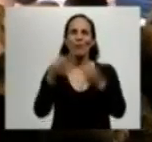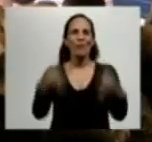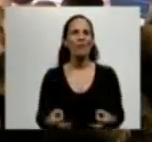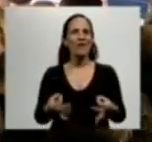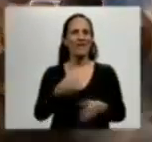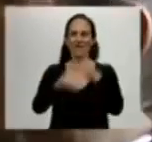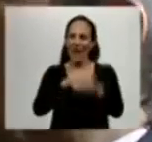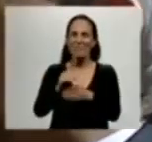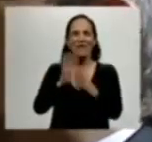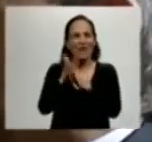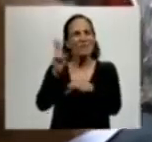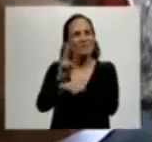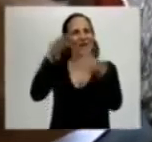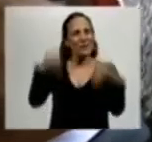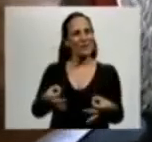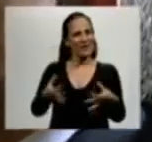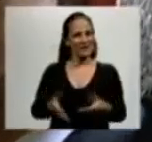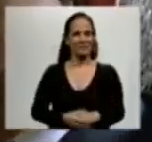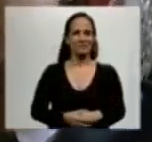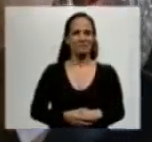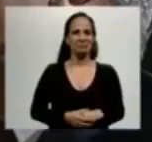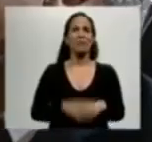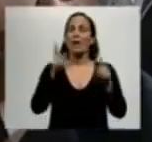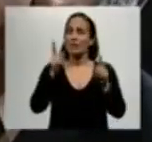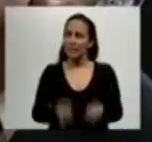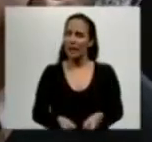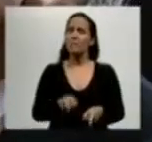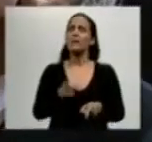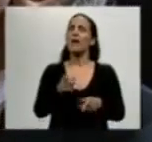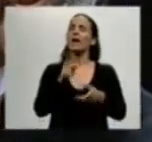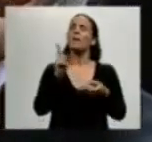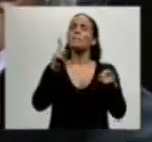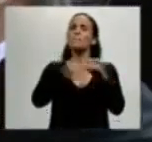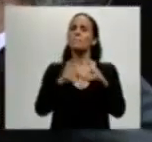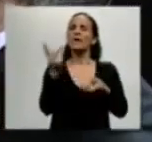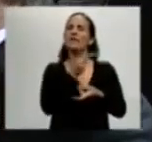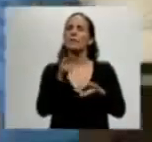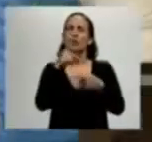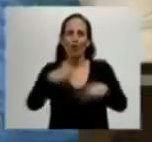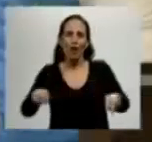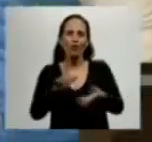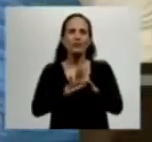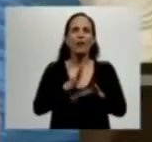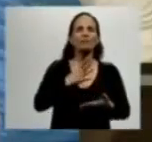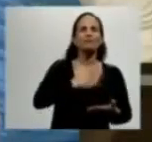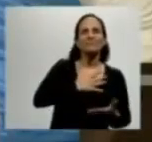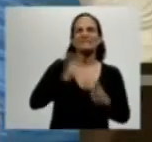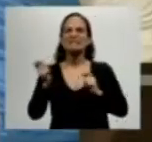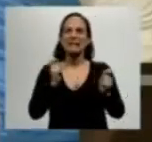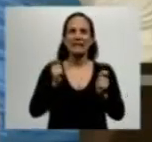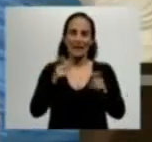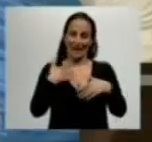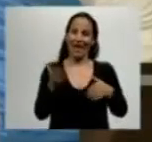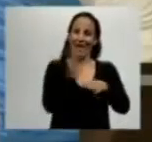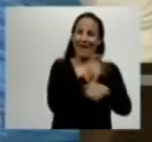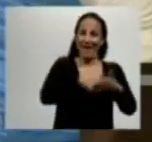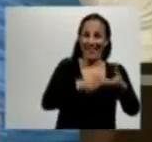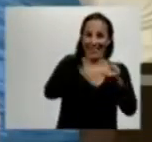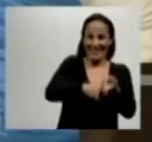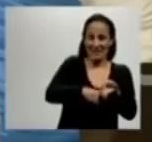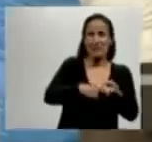de familia. También un régimen patrimonial para el matrimonio con las denominadas convenciones prenupciales que